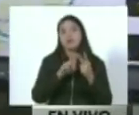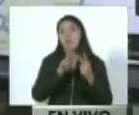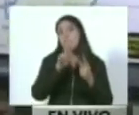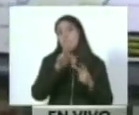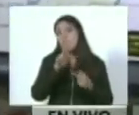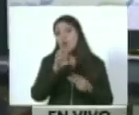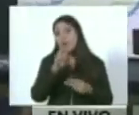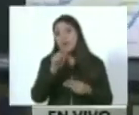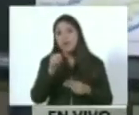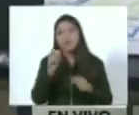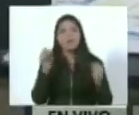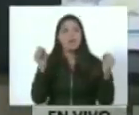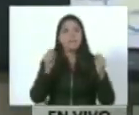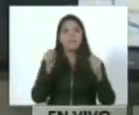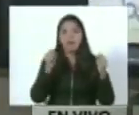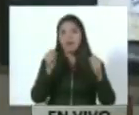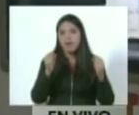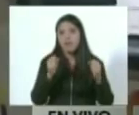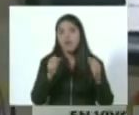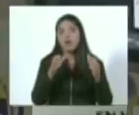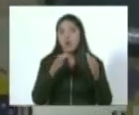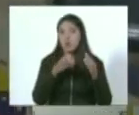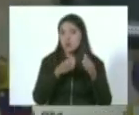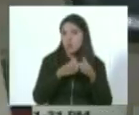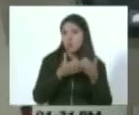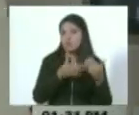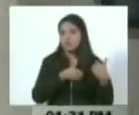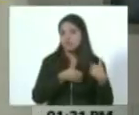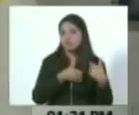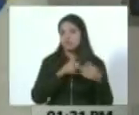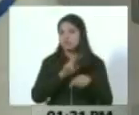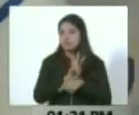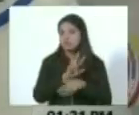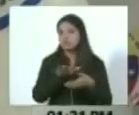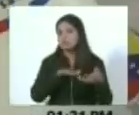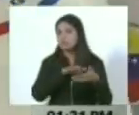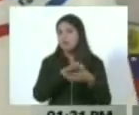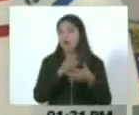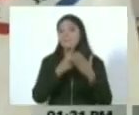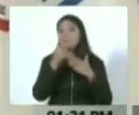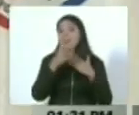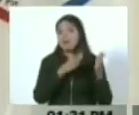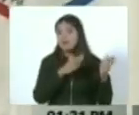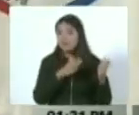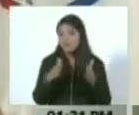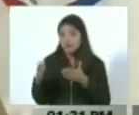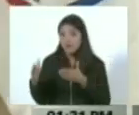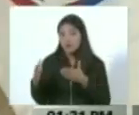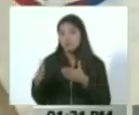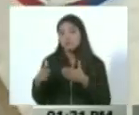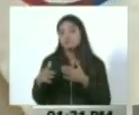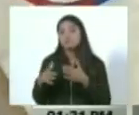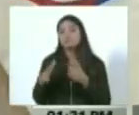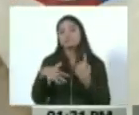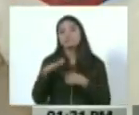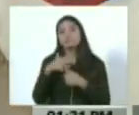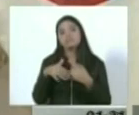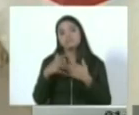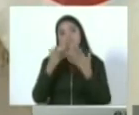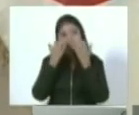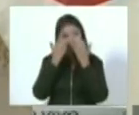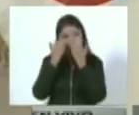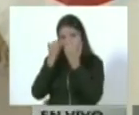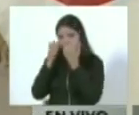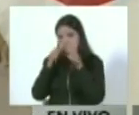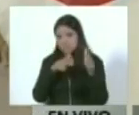en Mérida, con grupos violentos para planificar estos actos